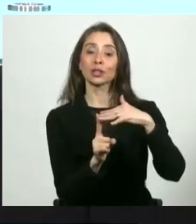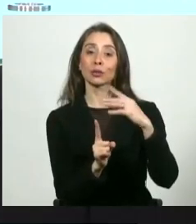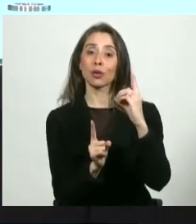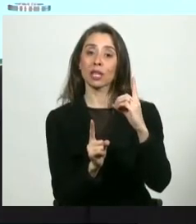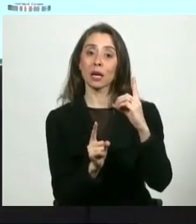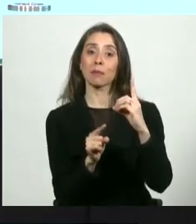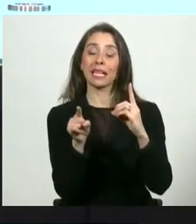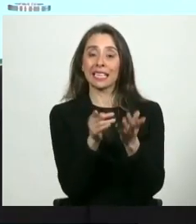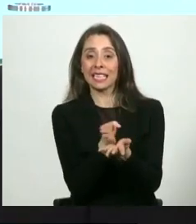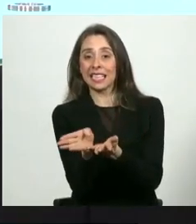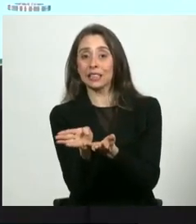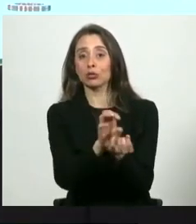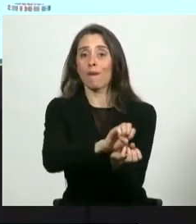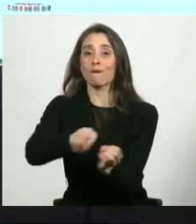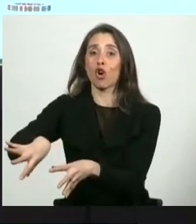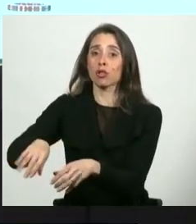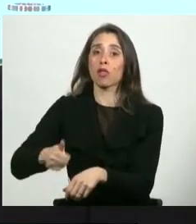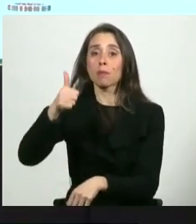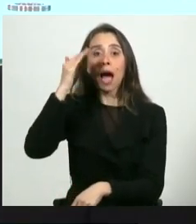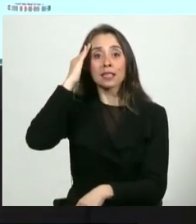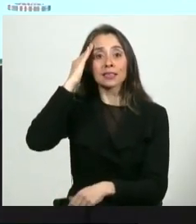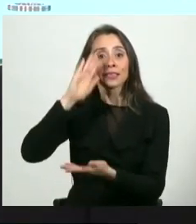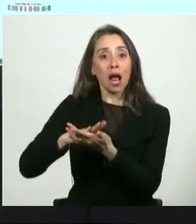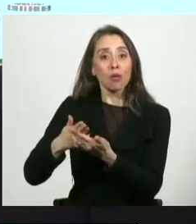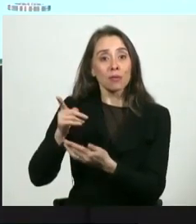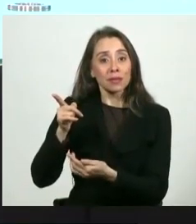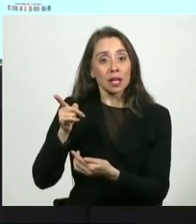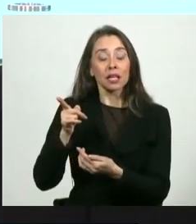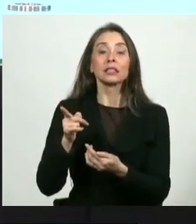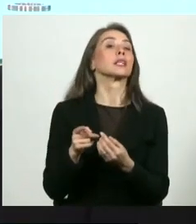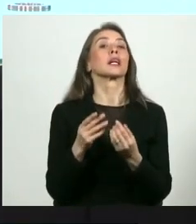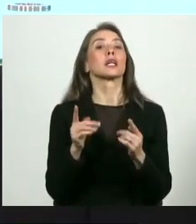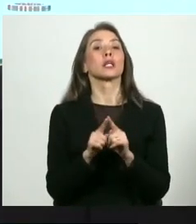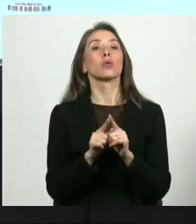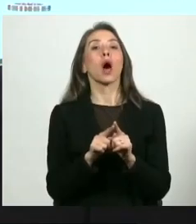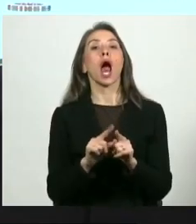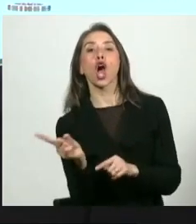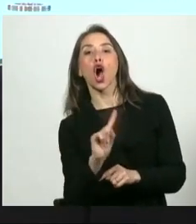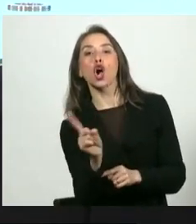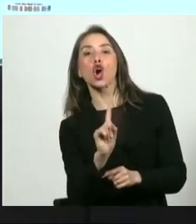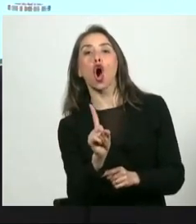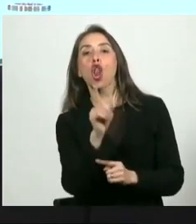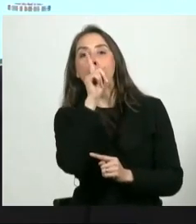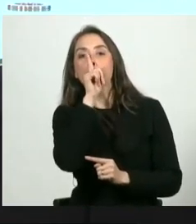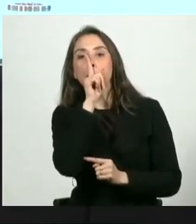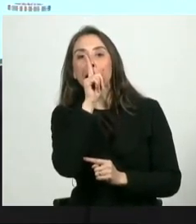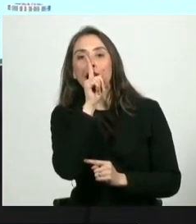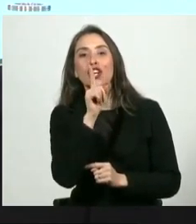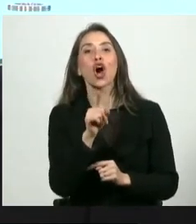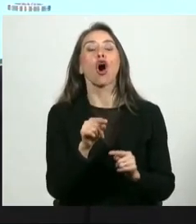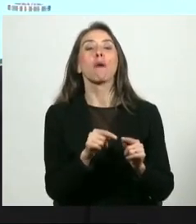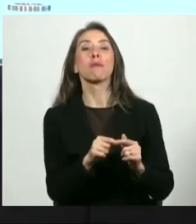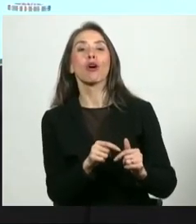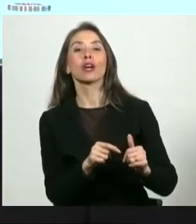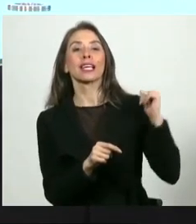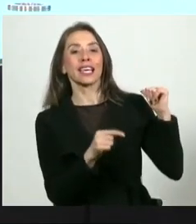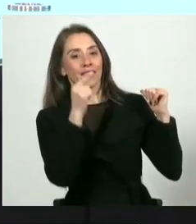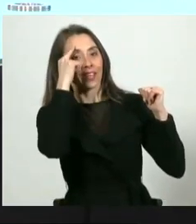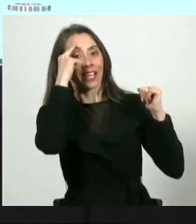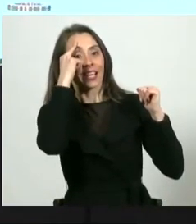es el nicho que está más votado. Creo que si se pudiera identificar de alguna manera es como la cola del perro, lo que está al final del